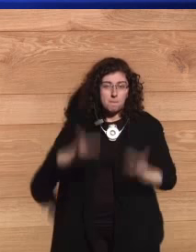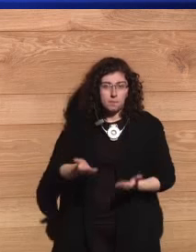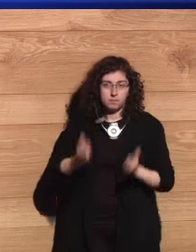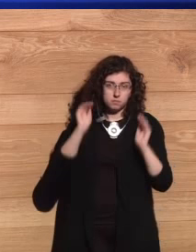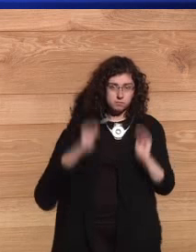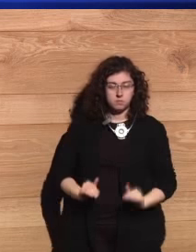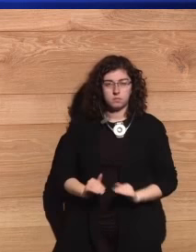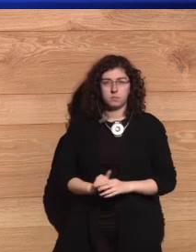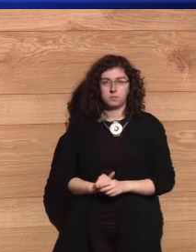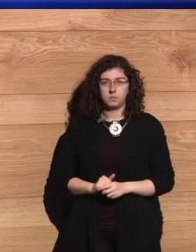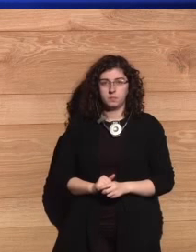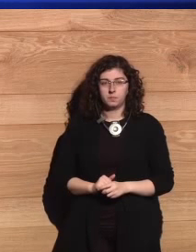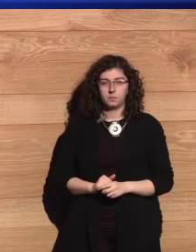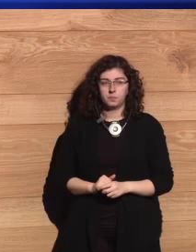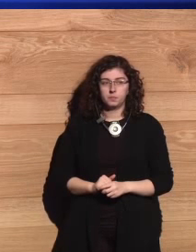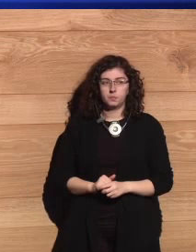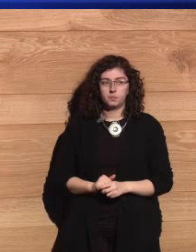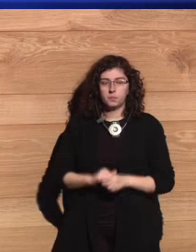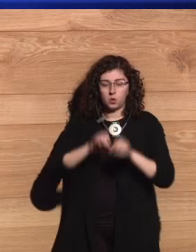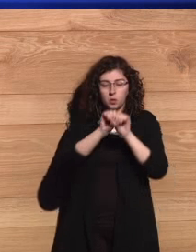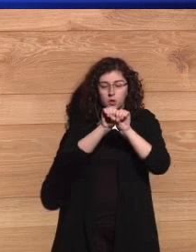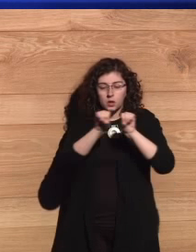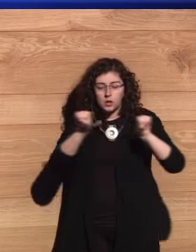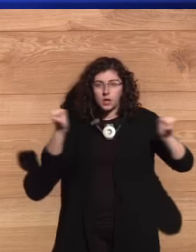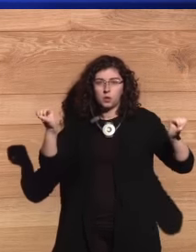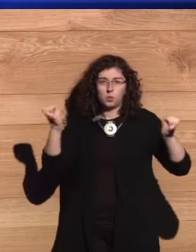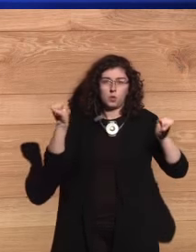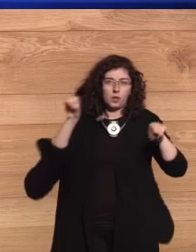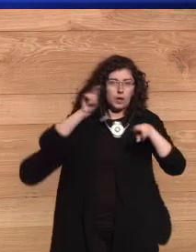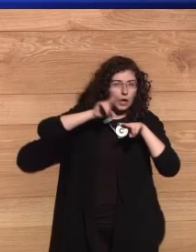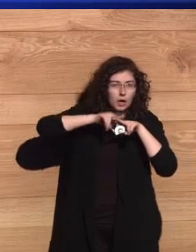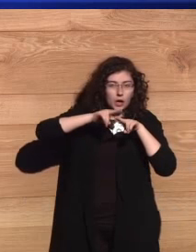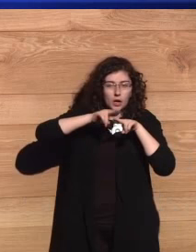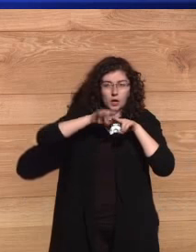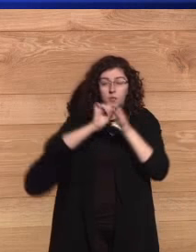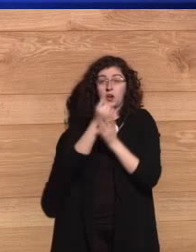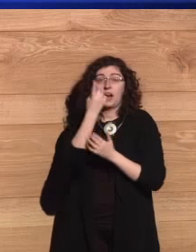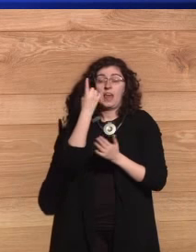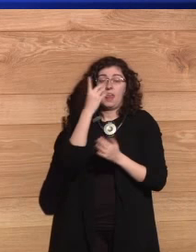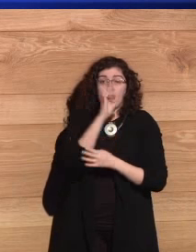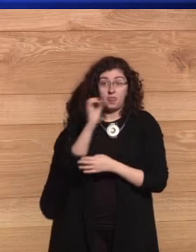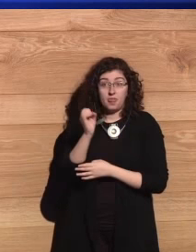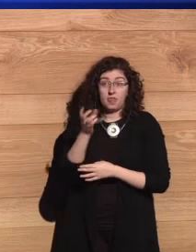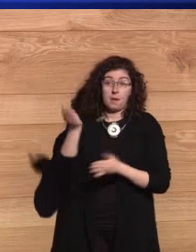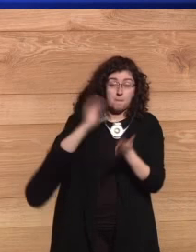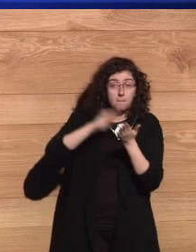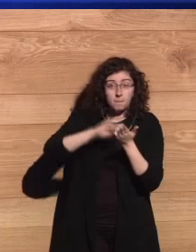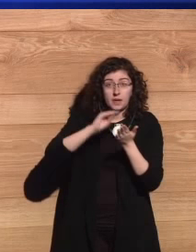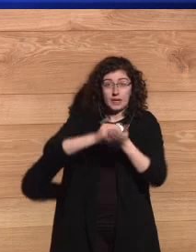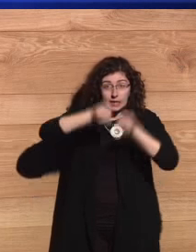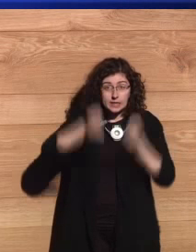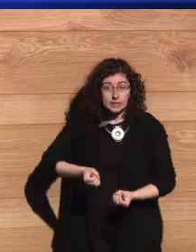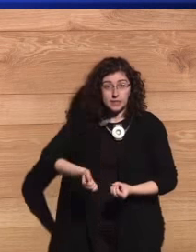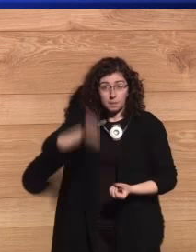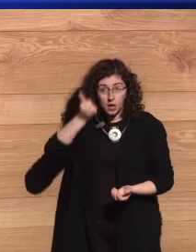Se produce hoy día nanotubos de carbono, que son 100 veces más resistentes que el acero, 100 veces